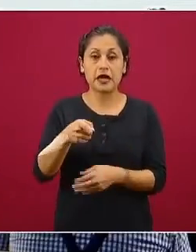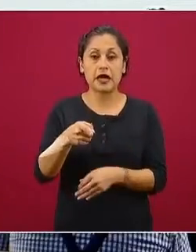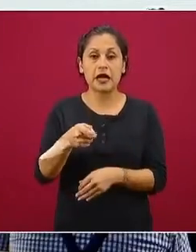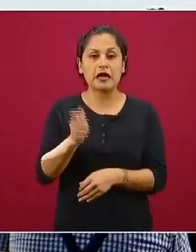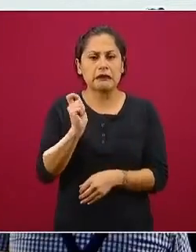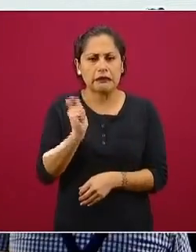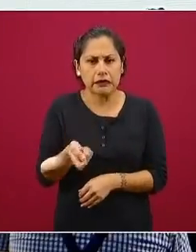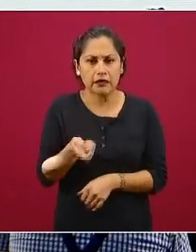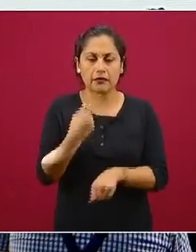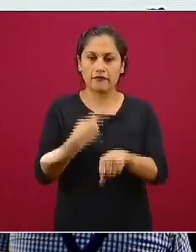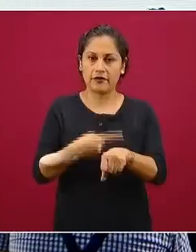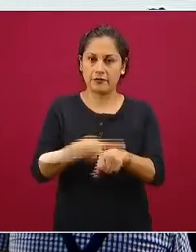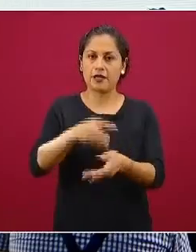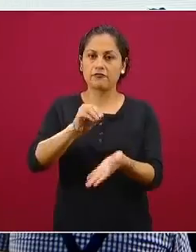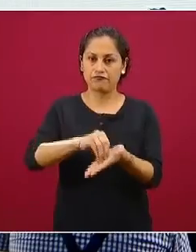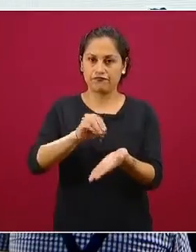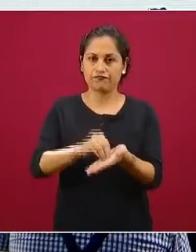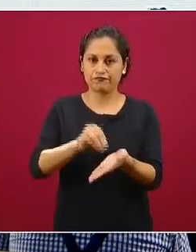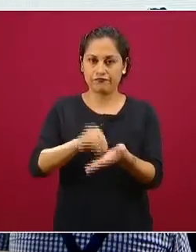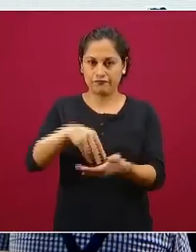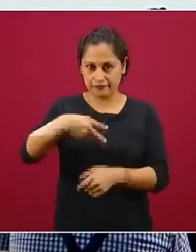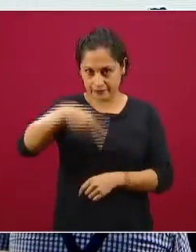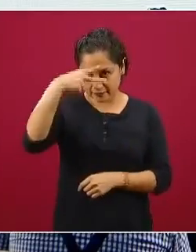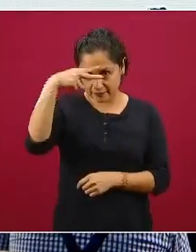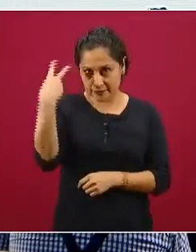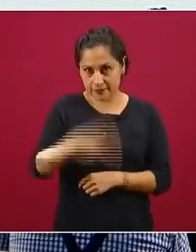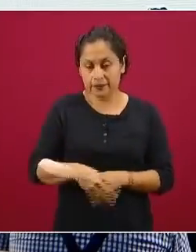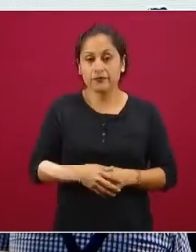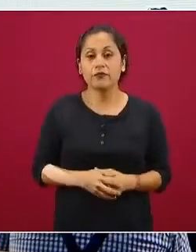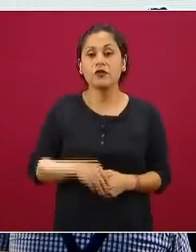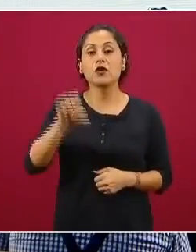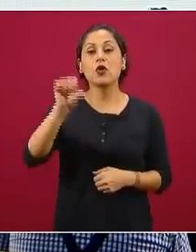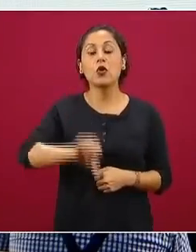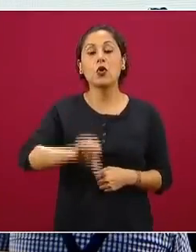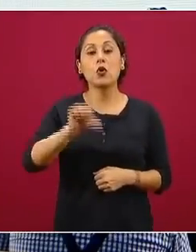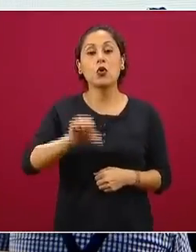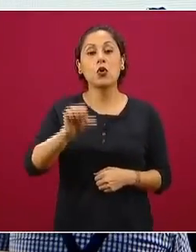en México. Y el día de hoy también se actualizan las defunciones, son